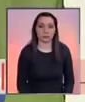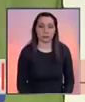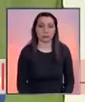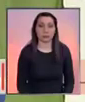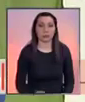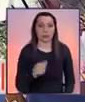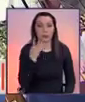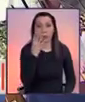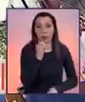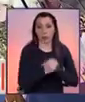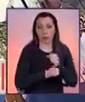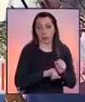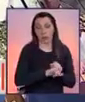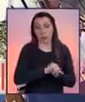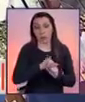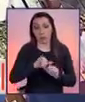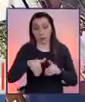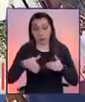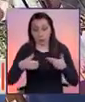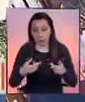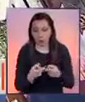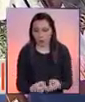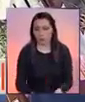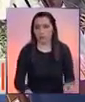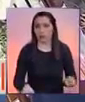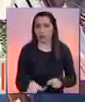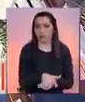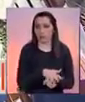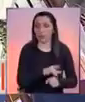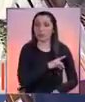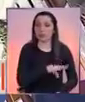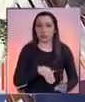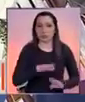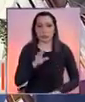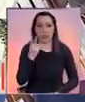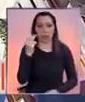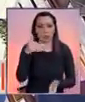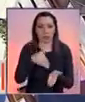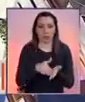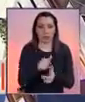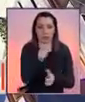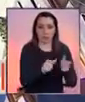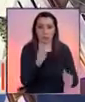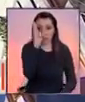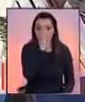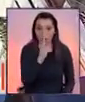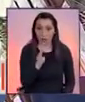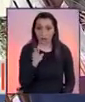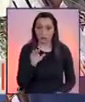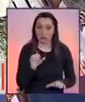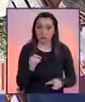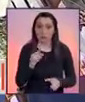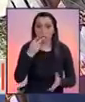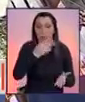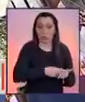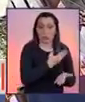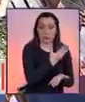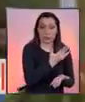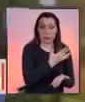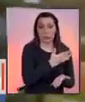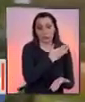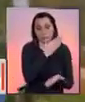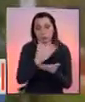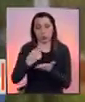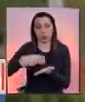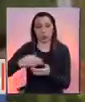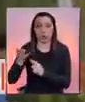Cuatro décadas después, la situación es bastante diferente. En Chile viven más de 12.000 brasileños. De hecho, entre 2005 y 2014,